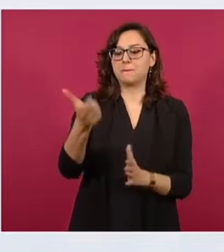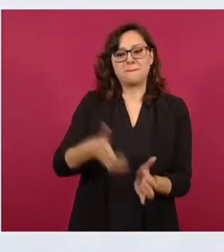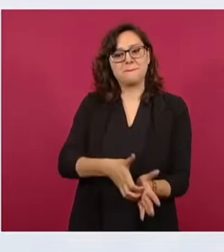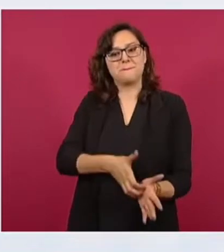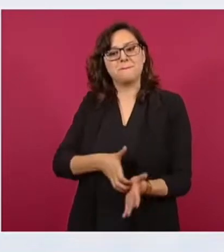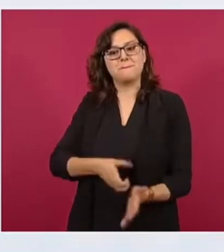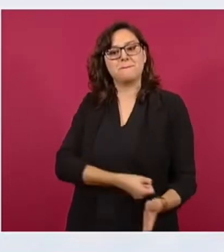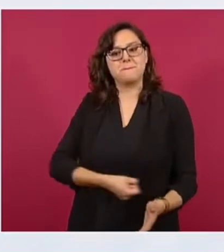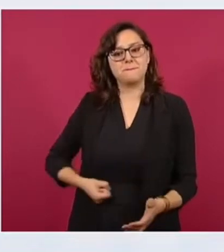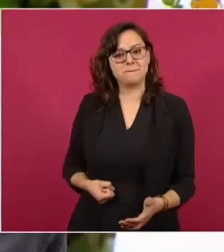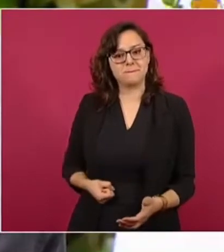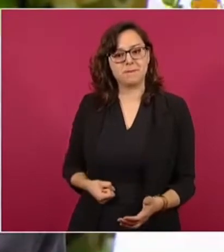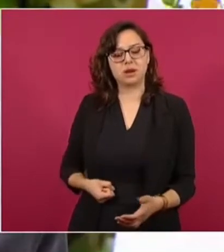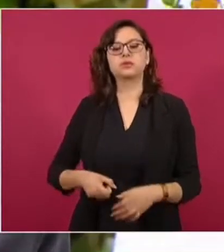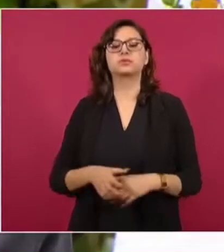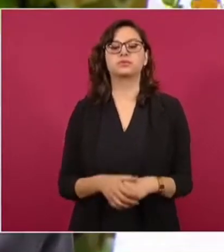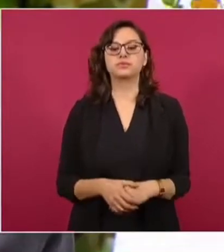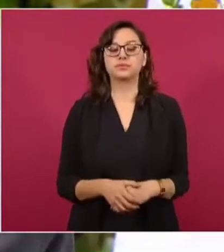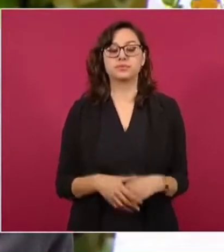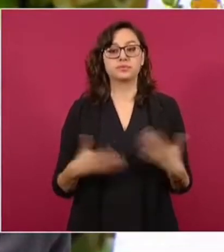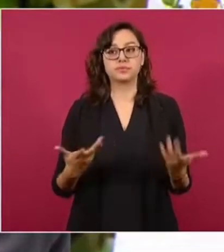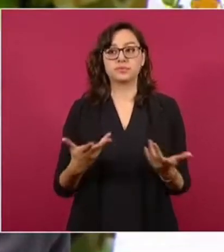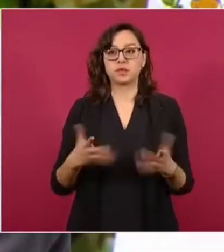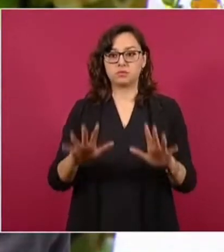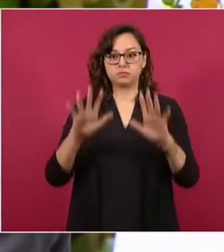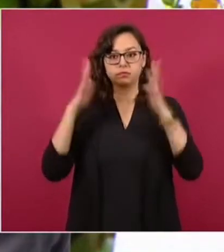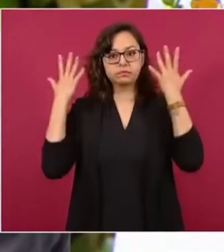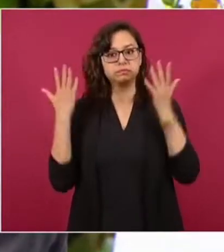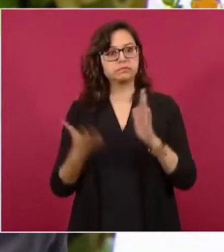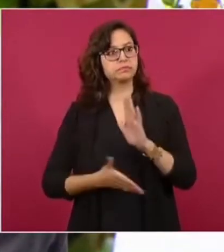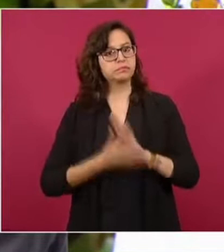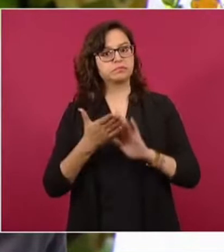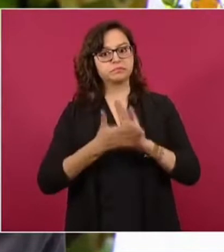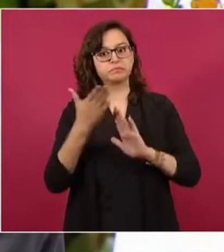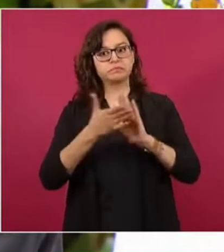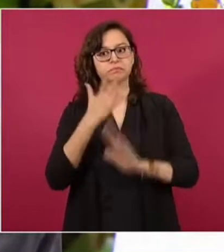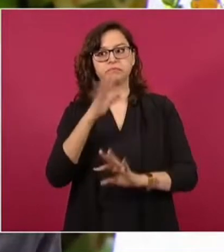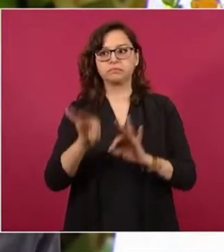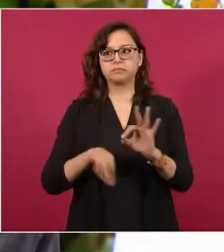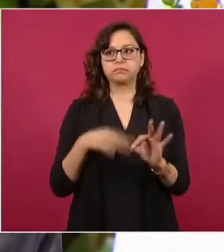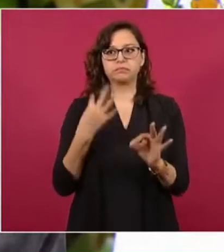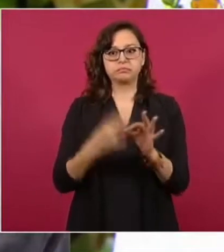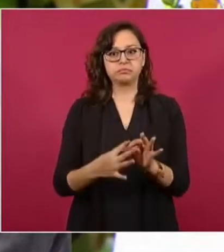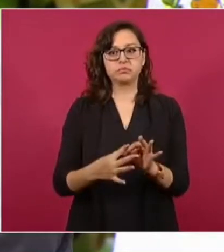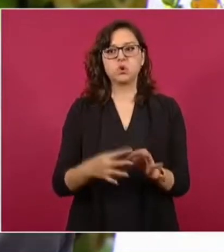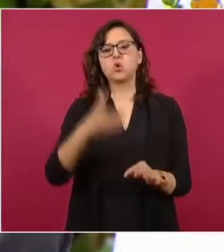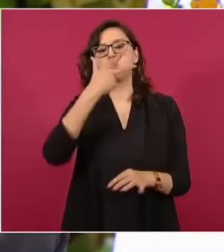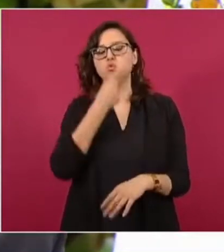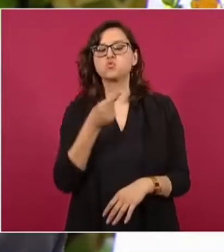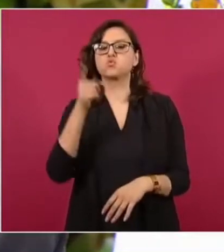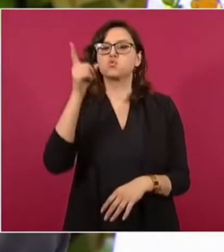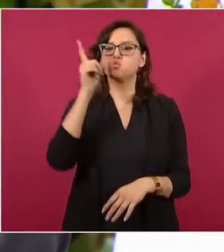pesos. Se terminó en tiempo récord con las manos de trabajadores de